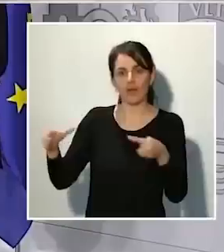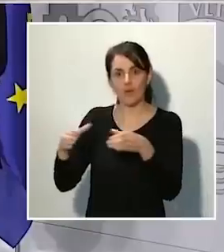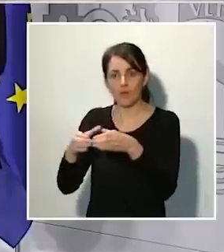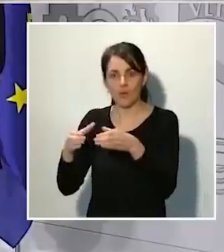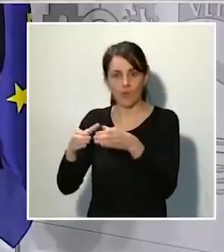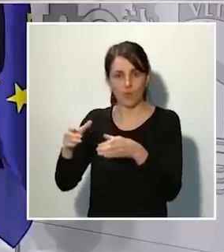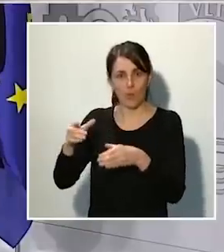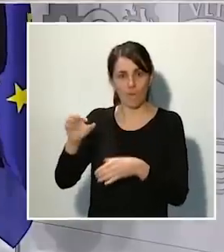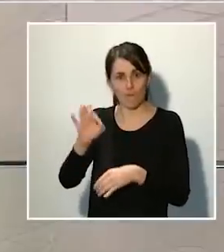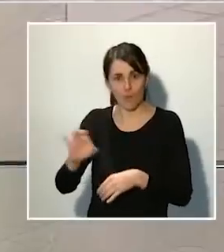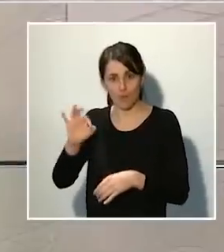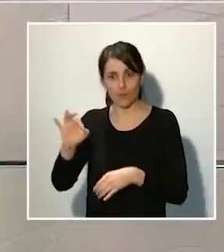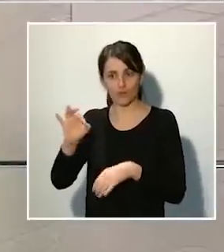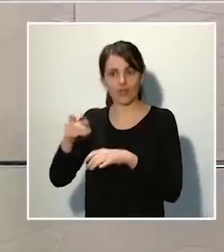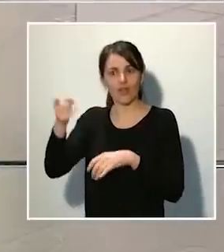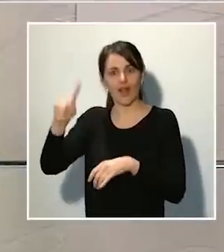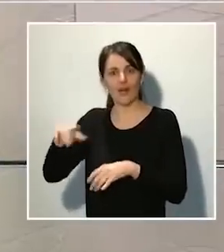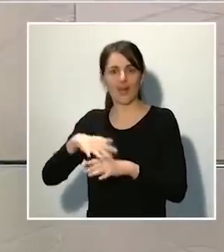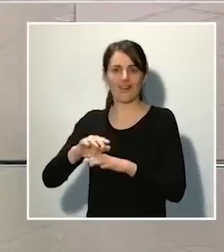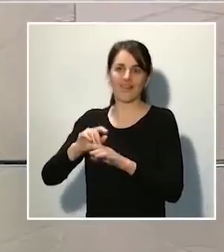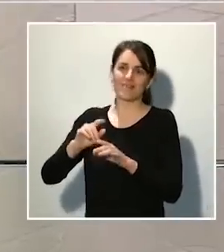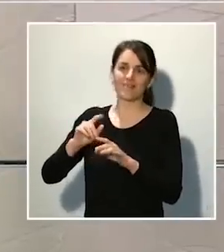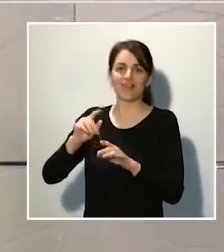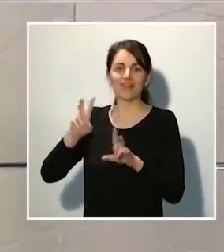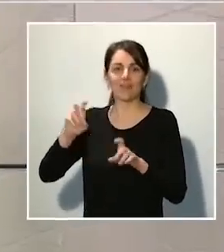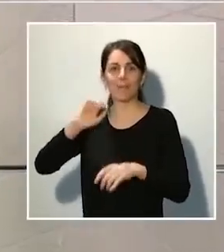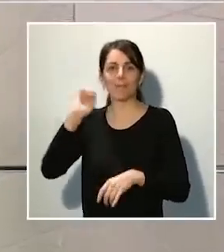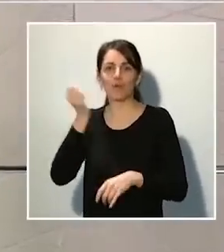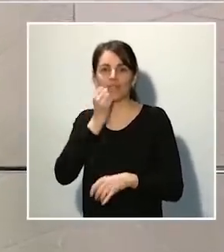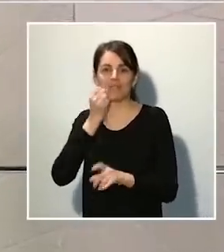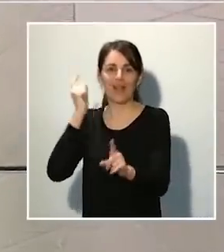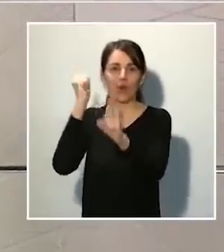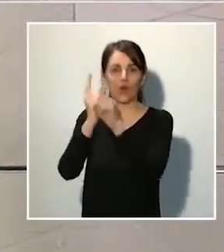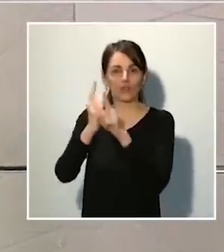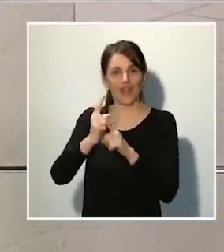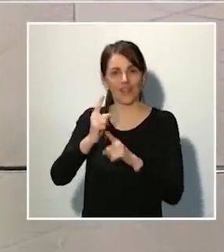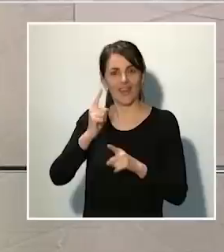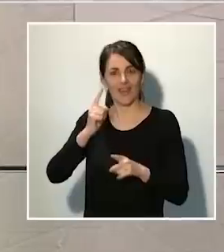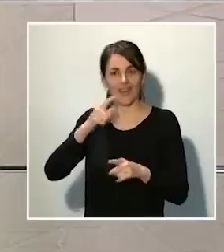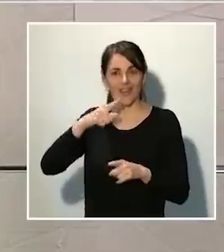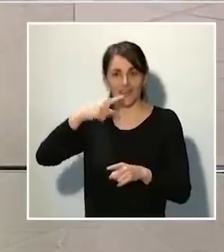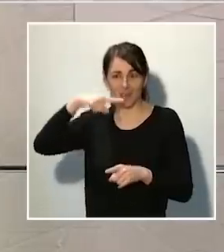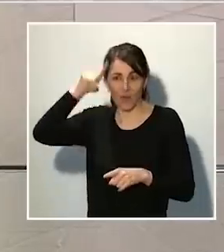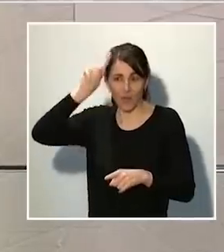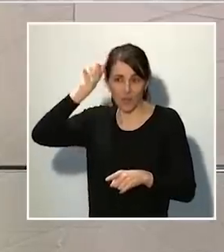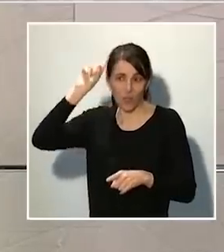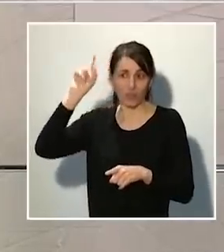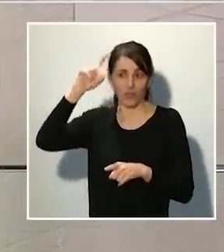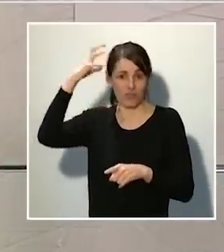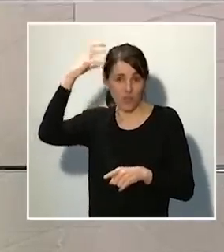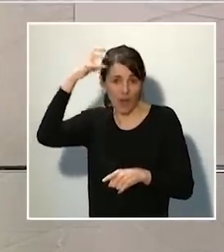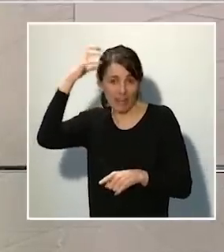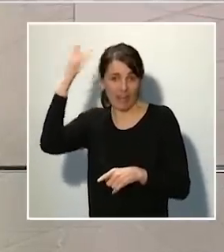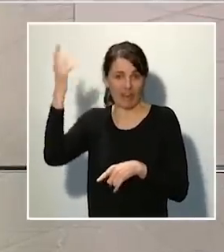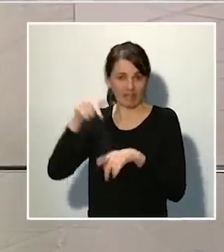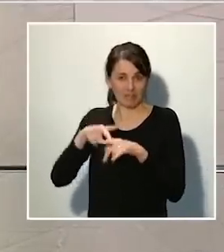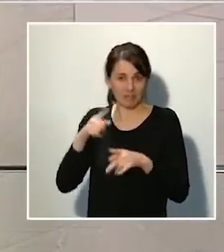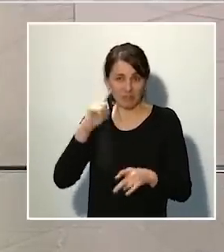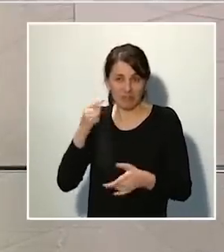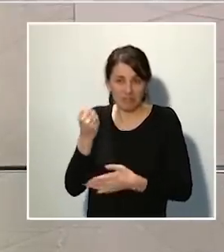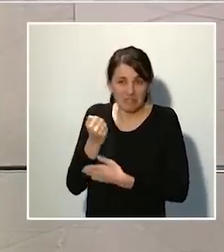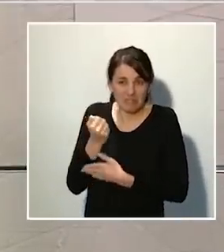un títere de presidente, tenemos al titiritero del reino, que es el